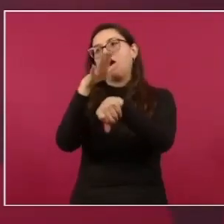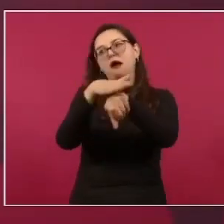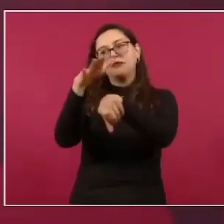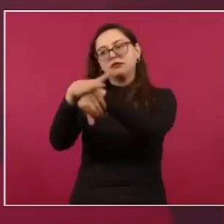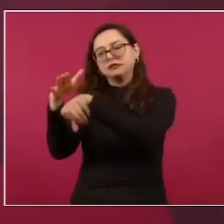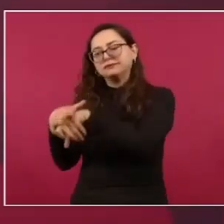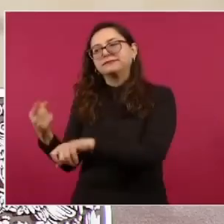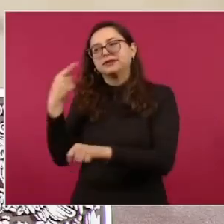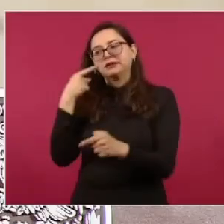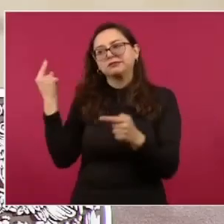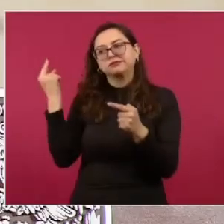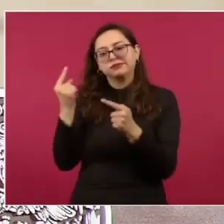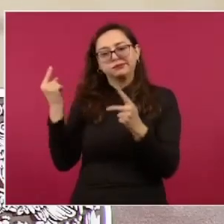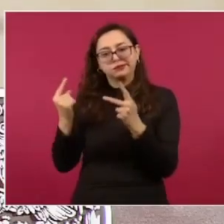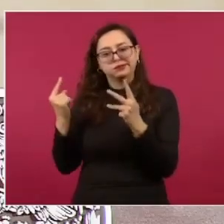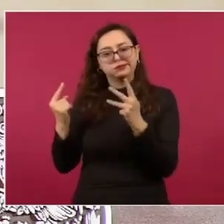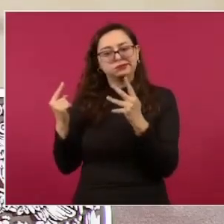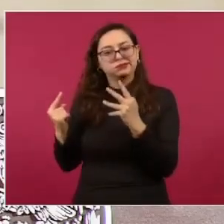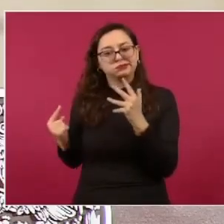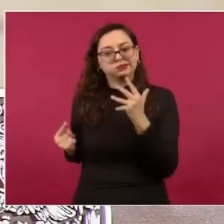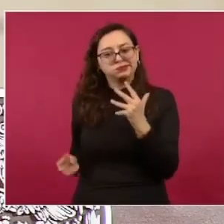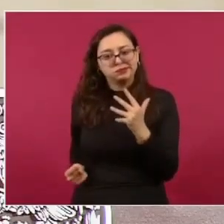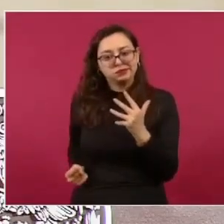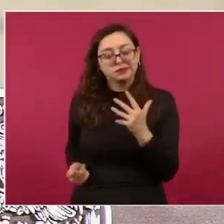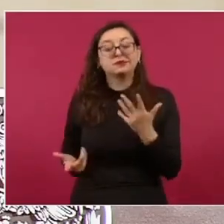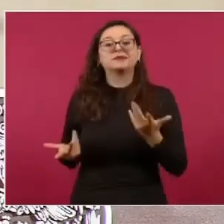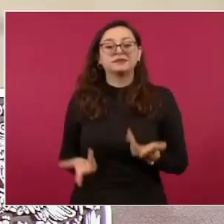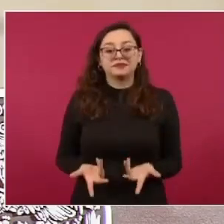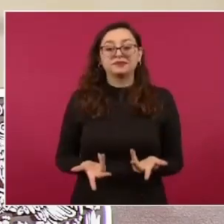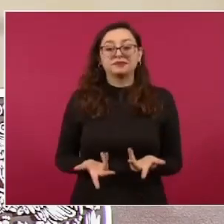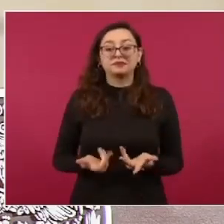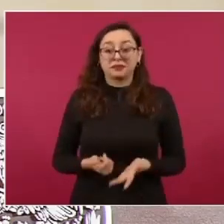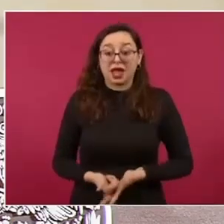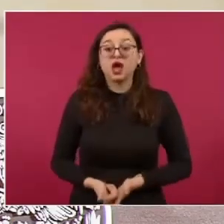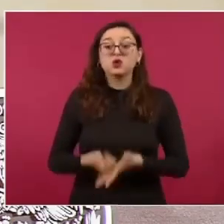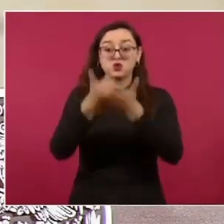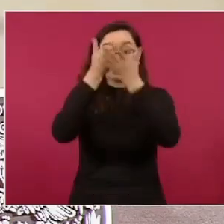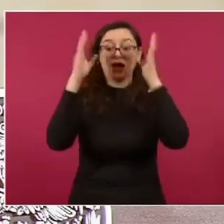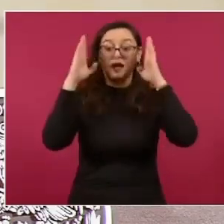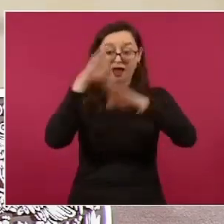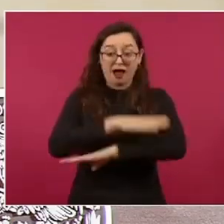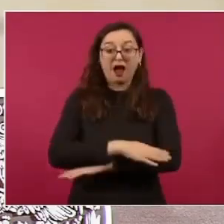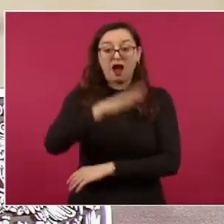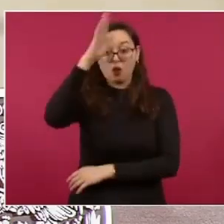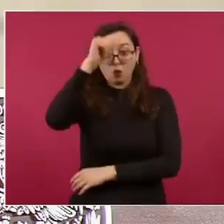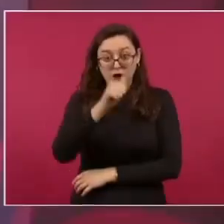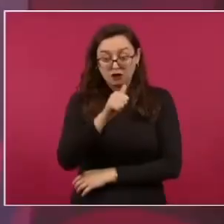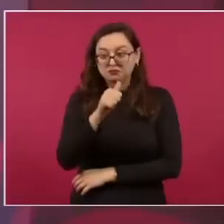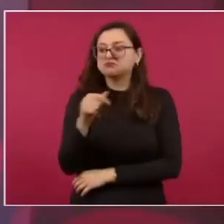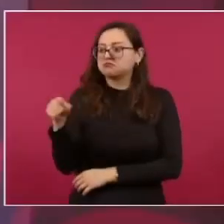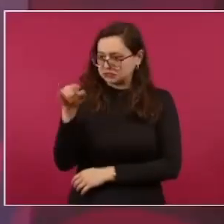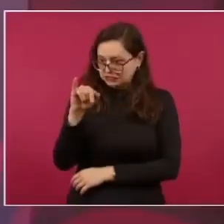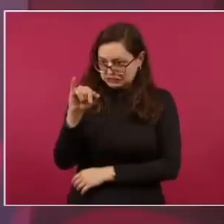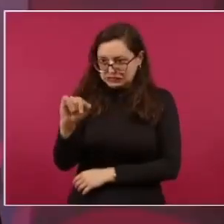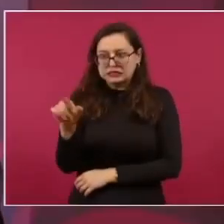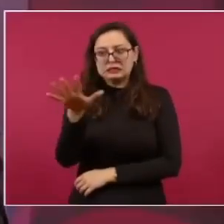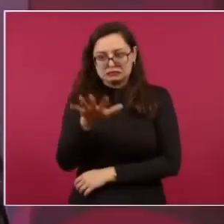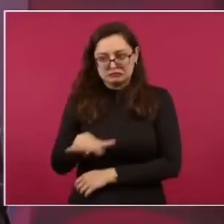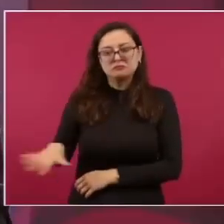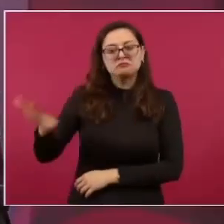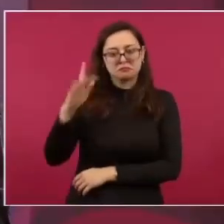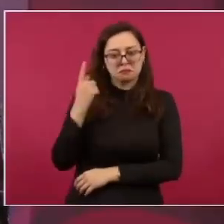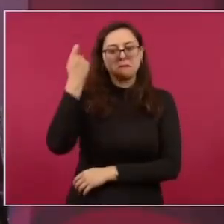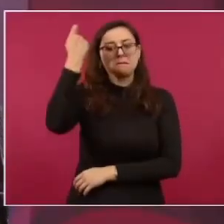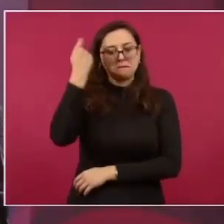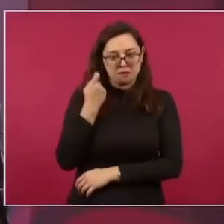una salida que permite pensiones dignas para los futuros trabajadores, pero también